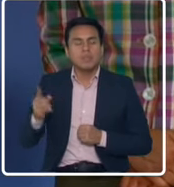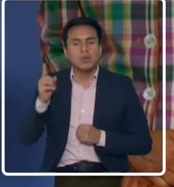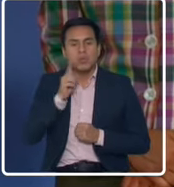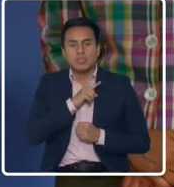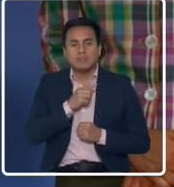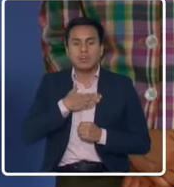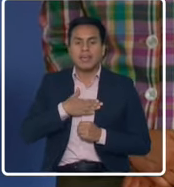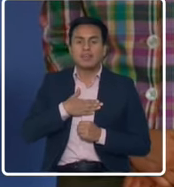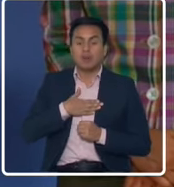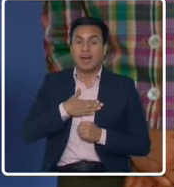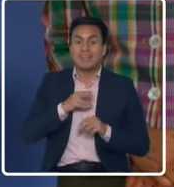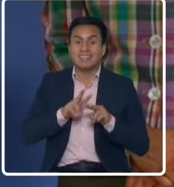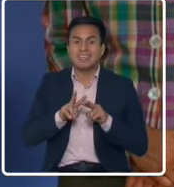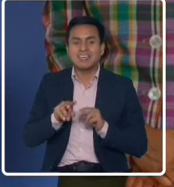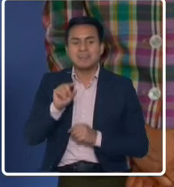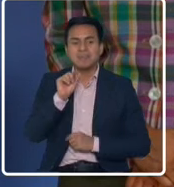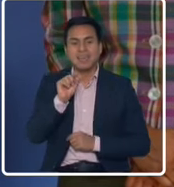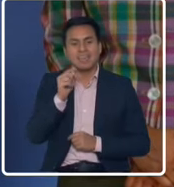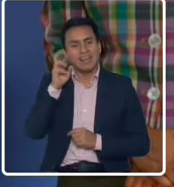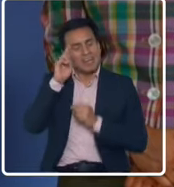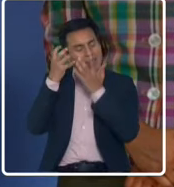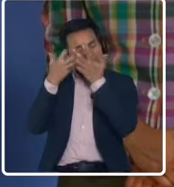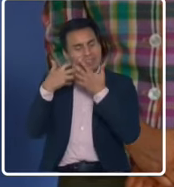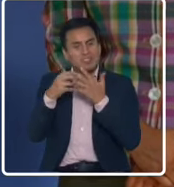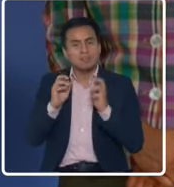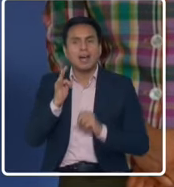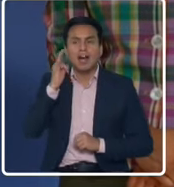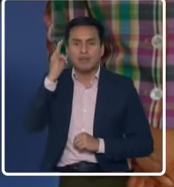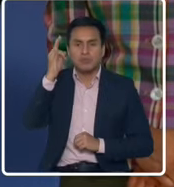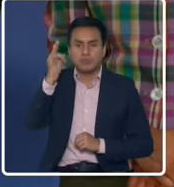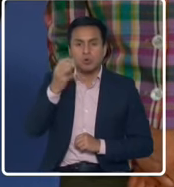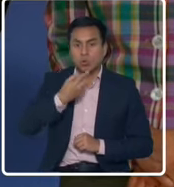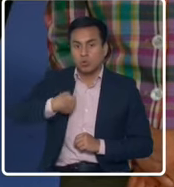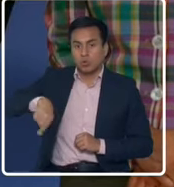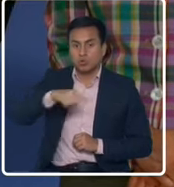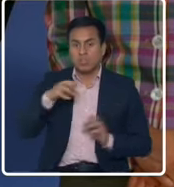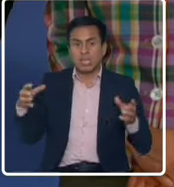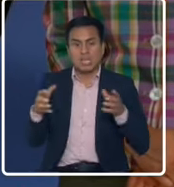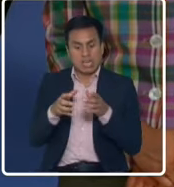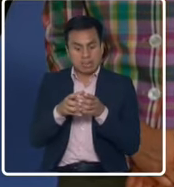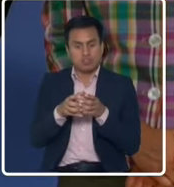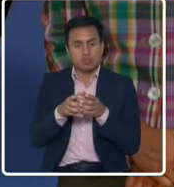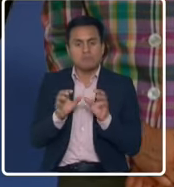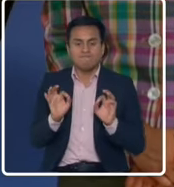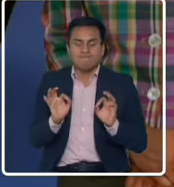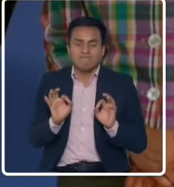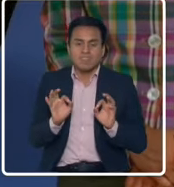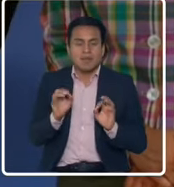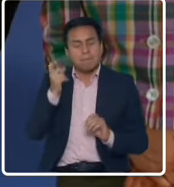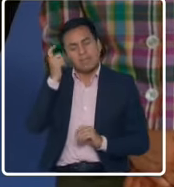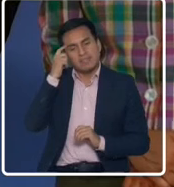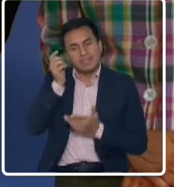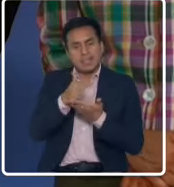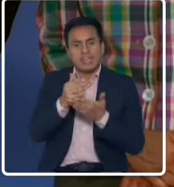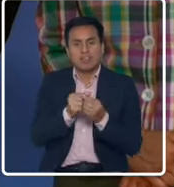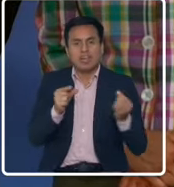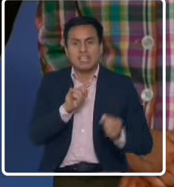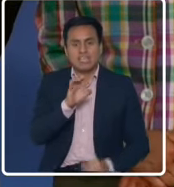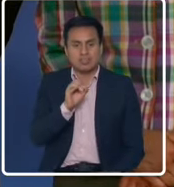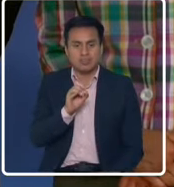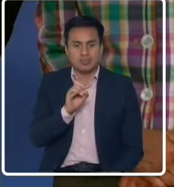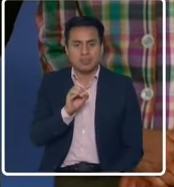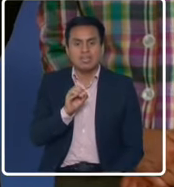último quiero hacer un un una pequeña Peña reflexión respecto del futuro verdad nosotros somos una generación que tiene el privilegio de poder pensar una estrategia Nacional